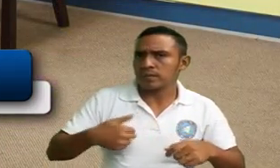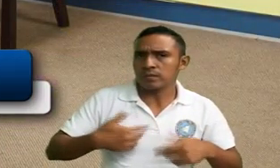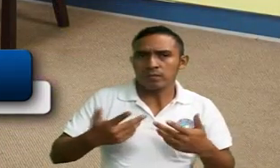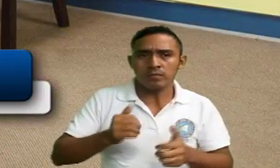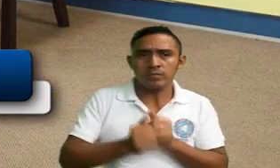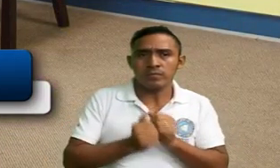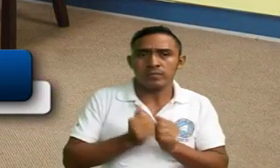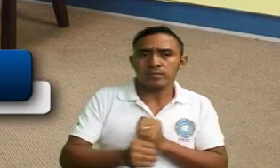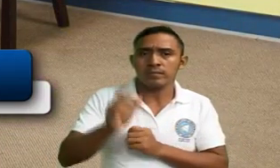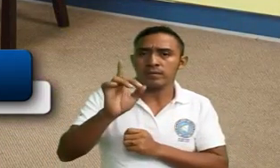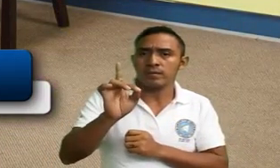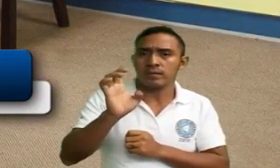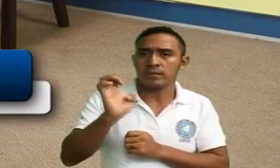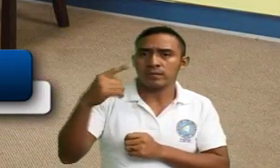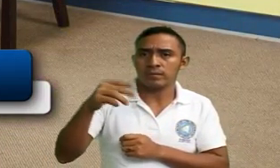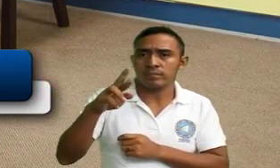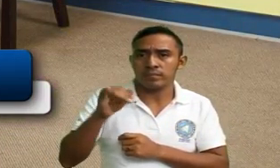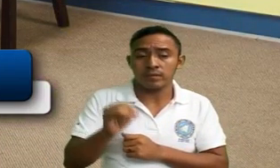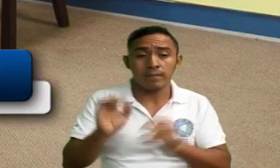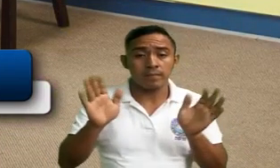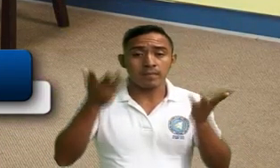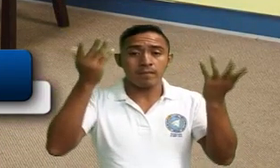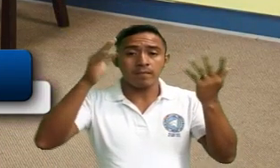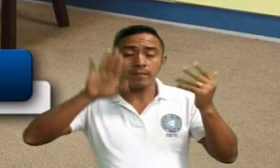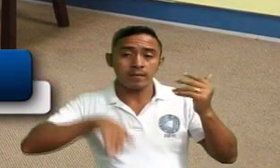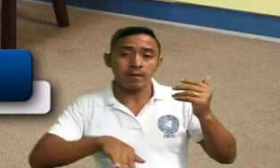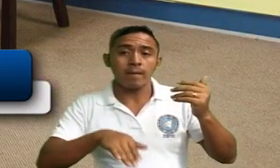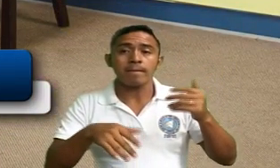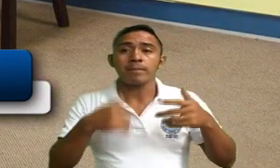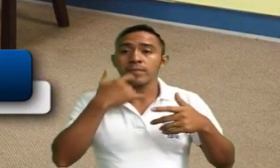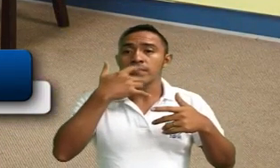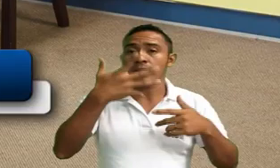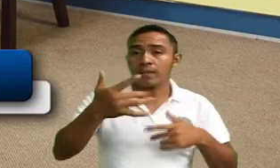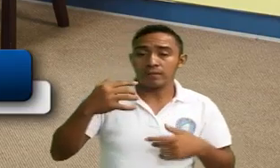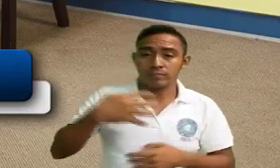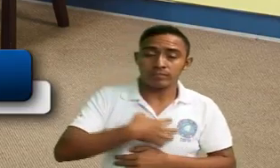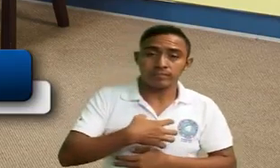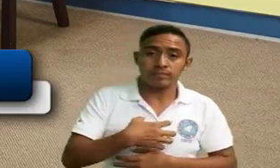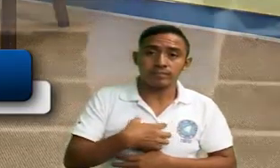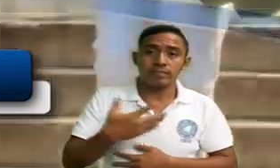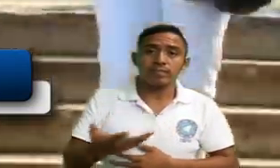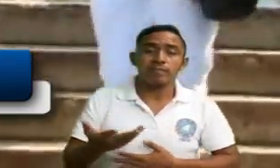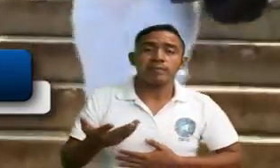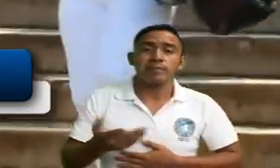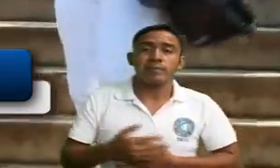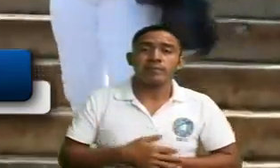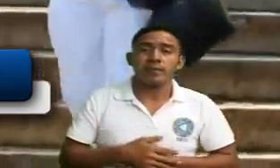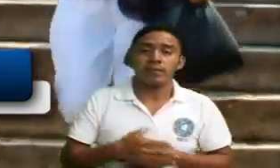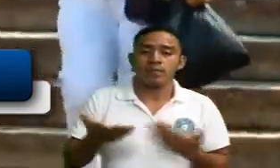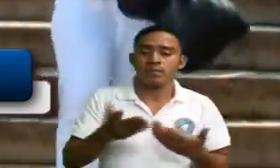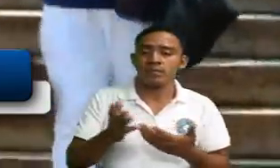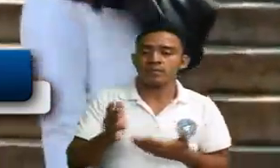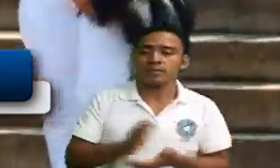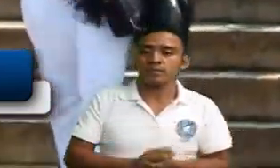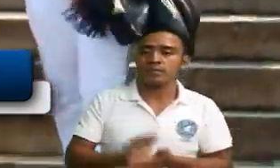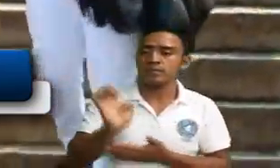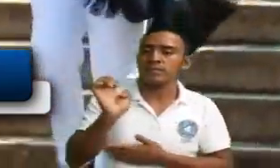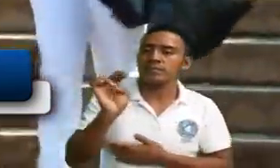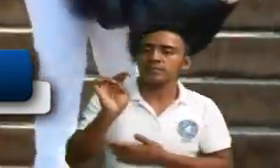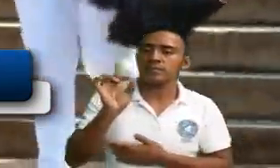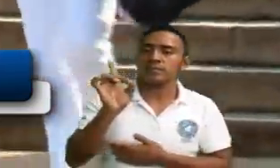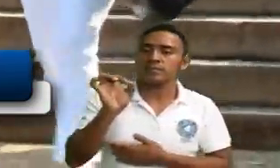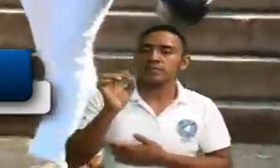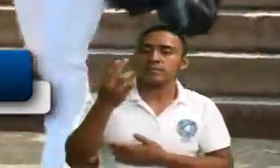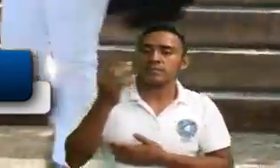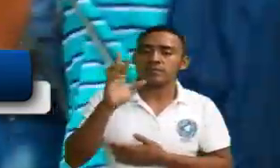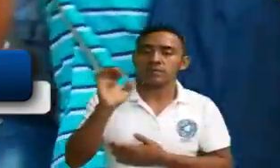depresivo, tanto menor como mayor. Por eso, porque tiene su componente endocrino. Y desde este punto de